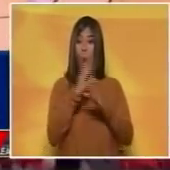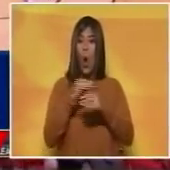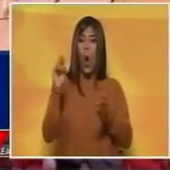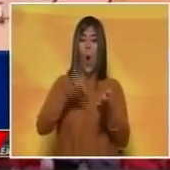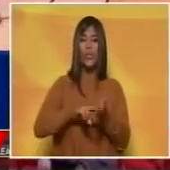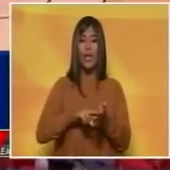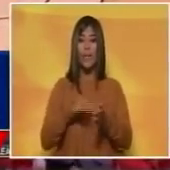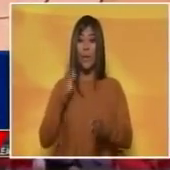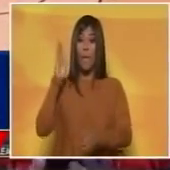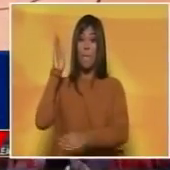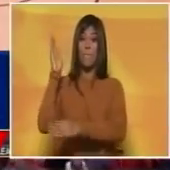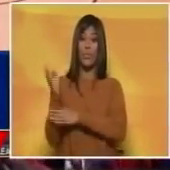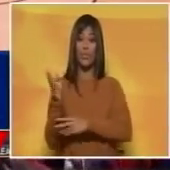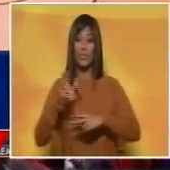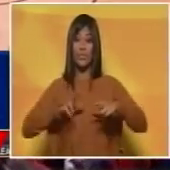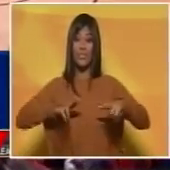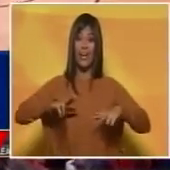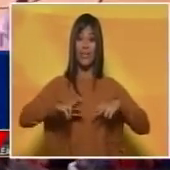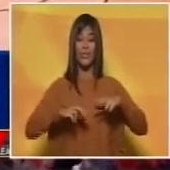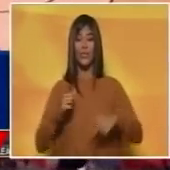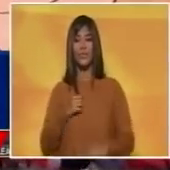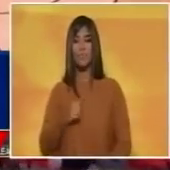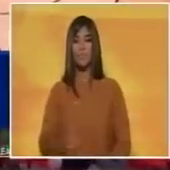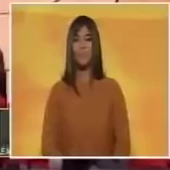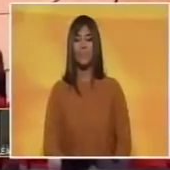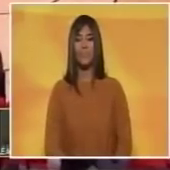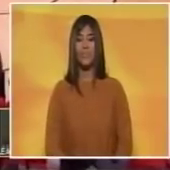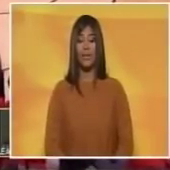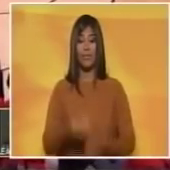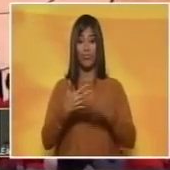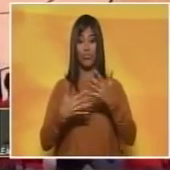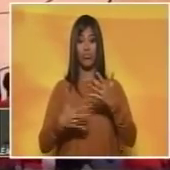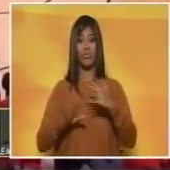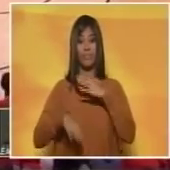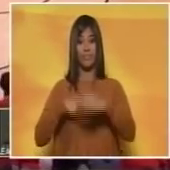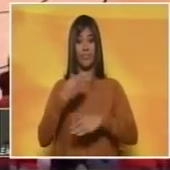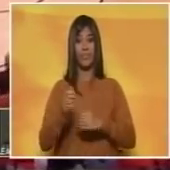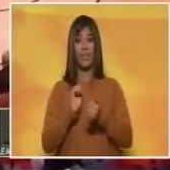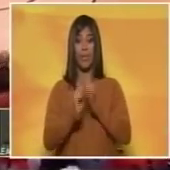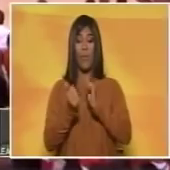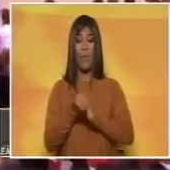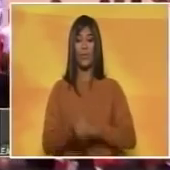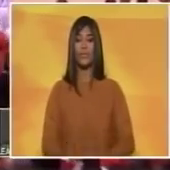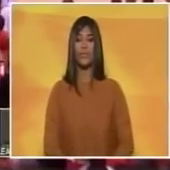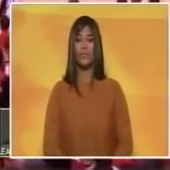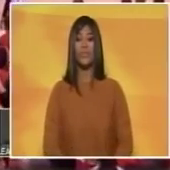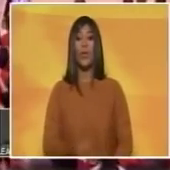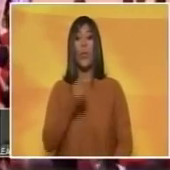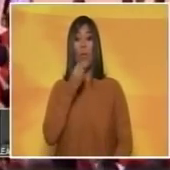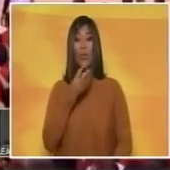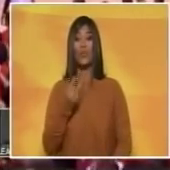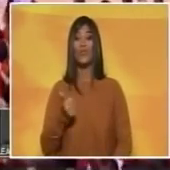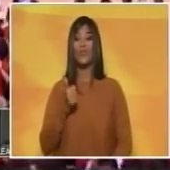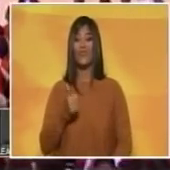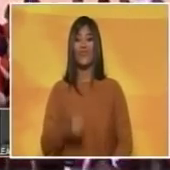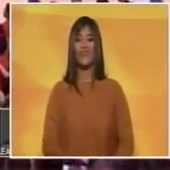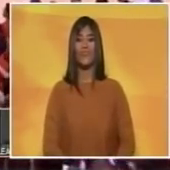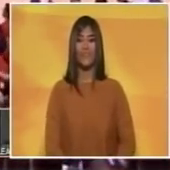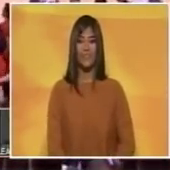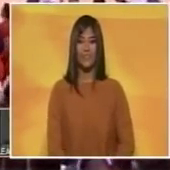más tras derrotar a los Raptors de Toronto. Los detalles en tan solo minutos. Esto está súper emocionante.